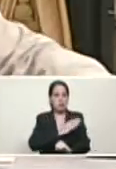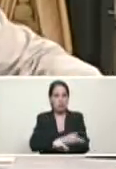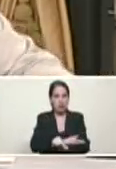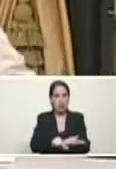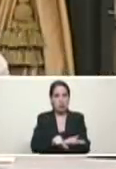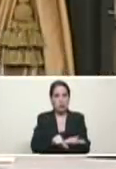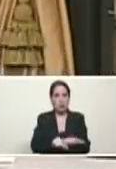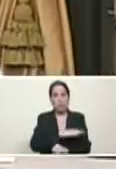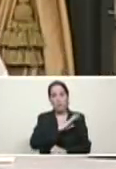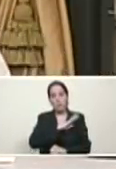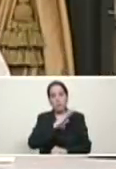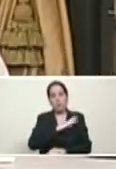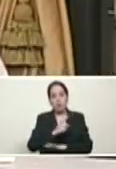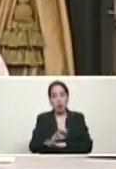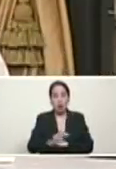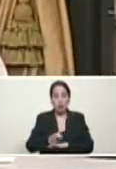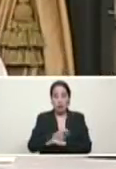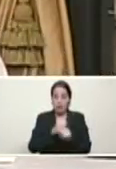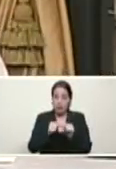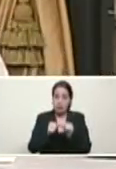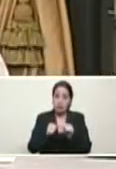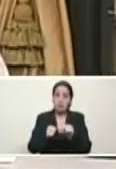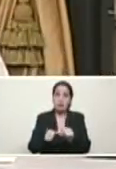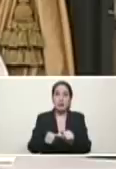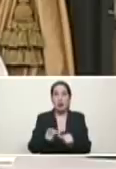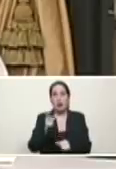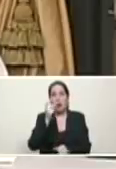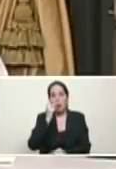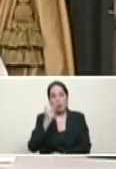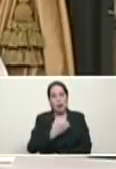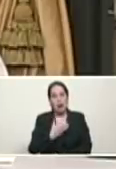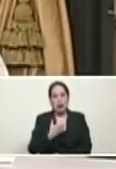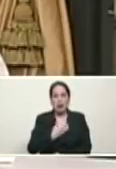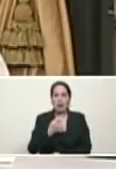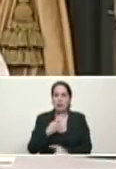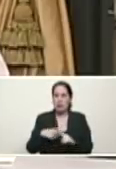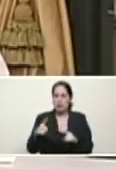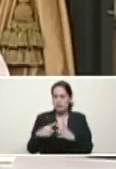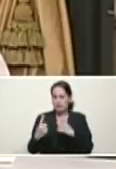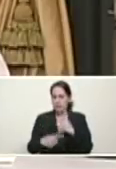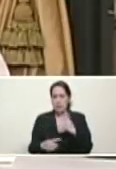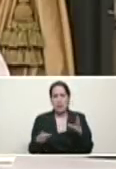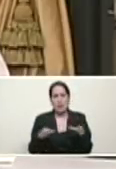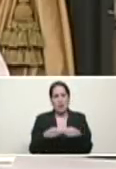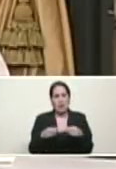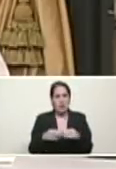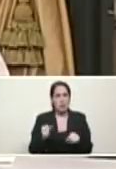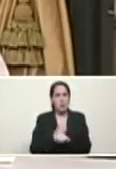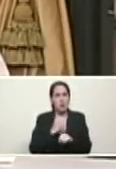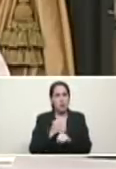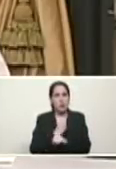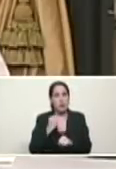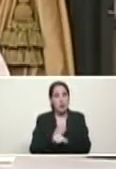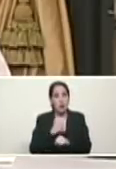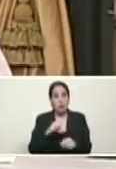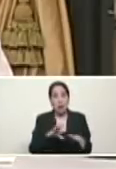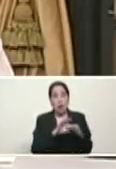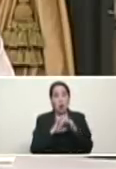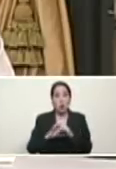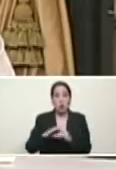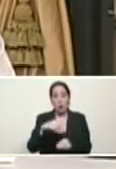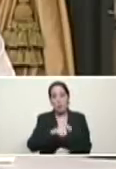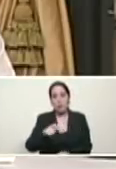Yelitze, Santa Ella, permanentemente. En Wilfredo Ordaz y en todos los compañeros. Como decía el alcalde, en la Unión